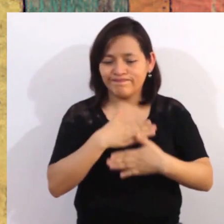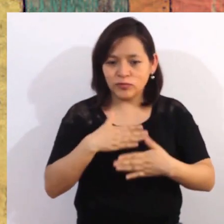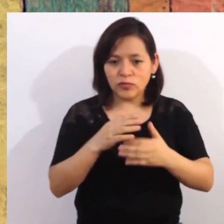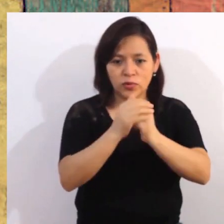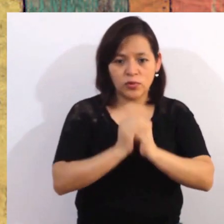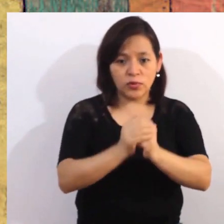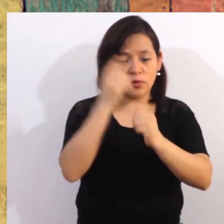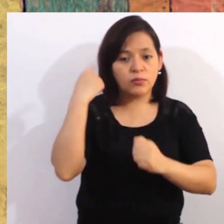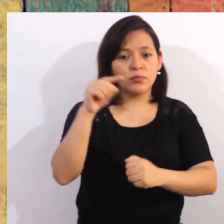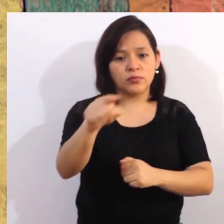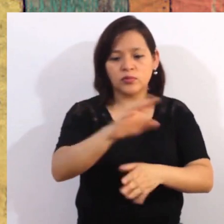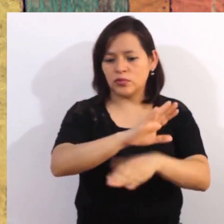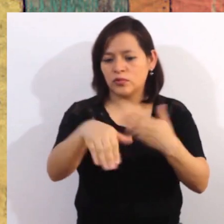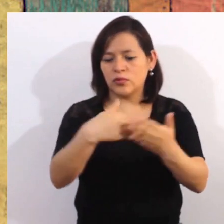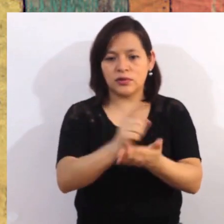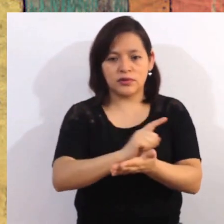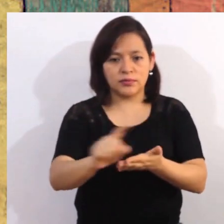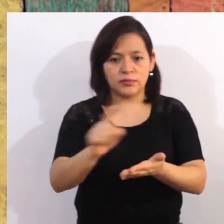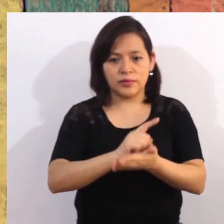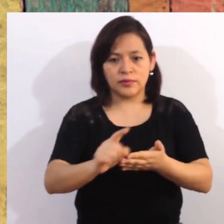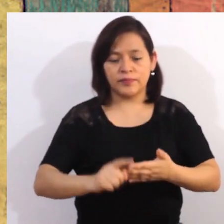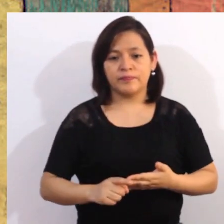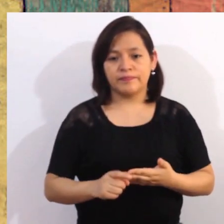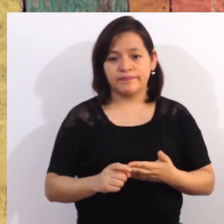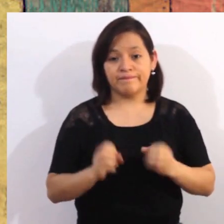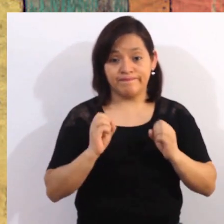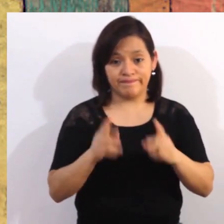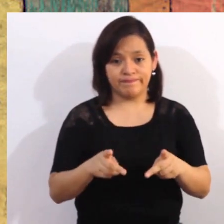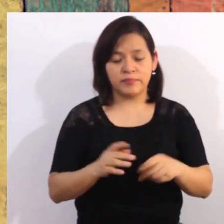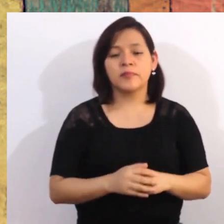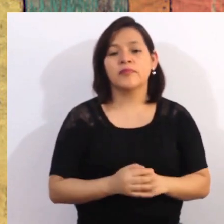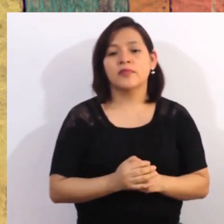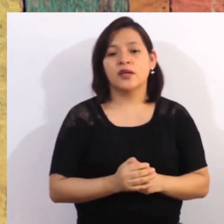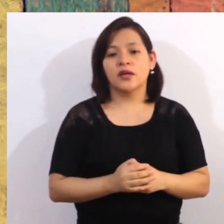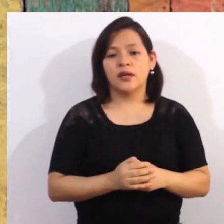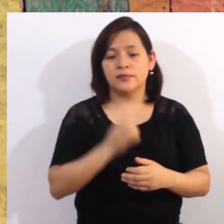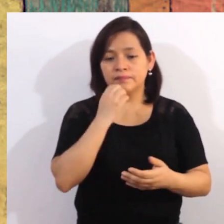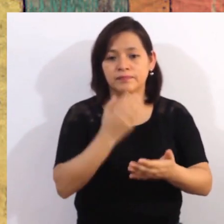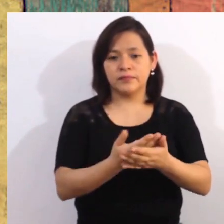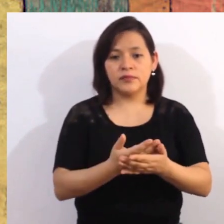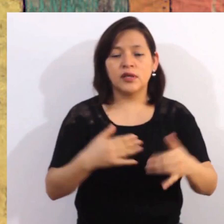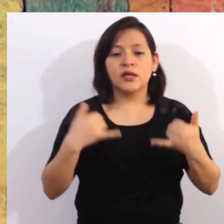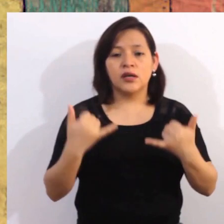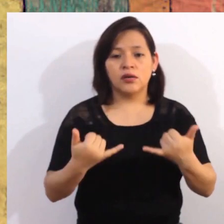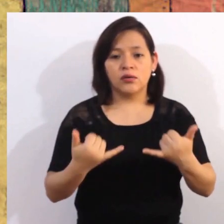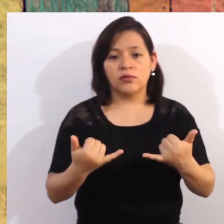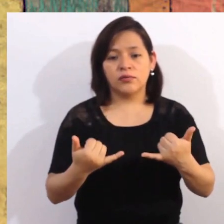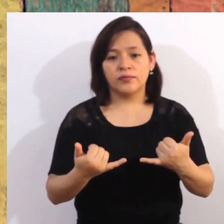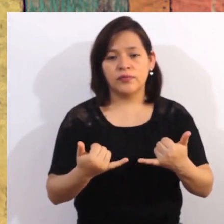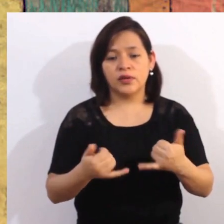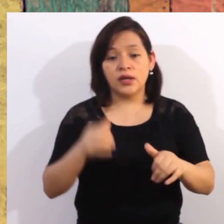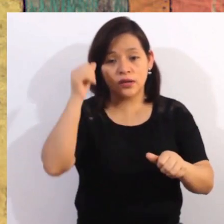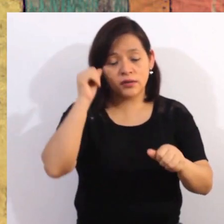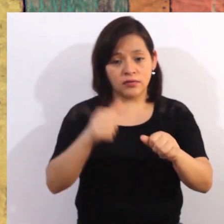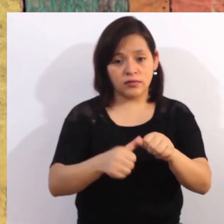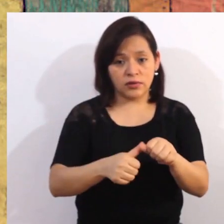gusto orar por ti a través de toda esta semana. Muy bien, antes de ver el día de hoy el capítulo 11 de